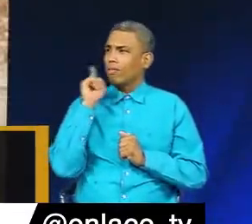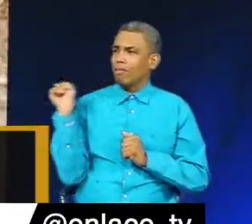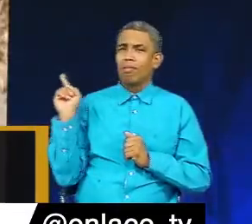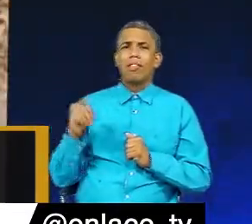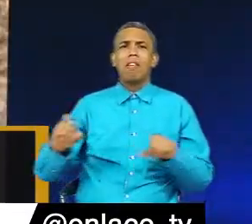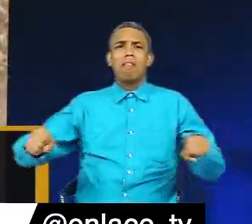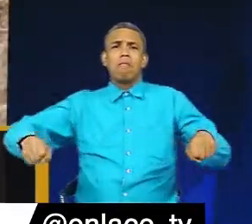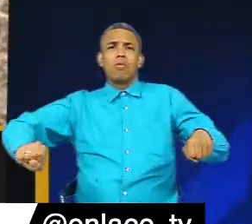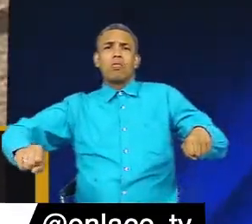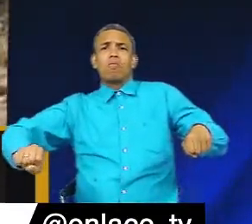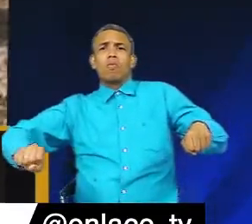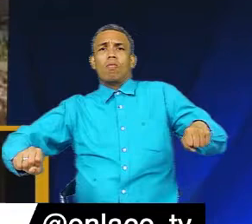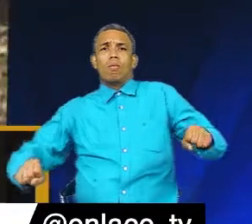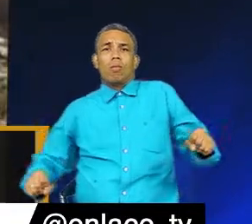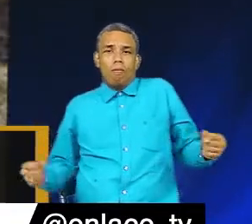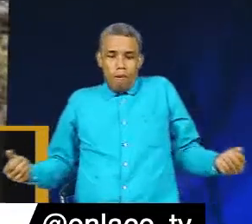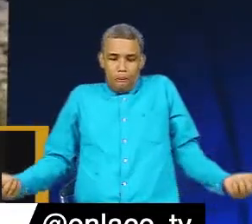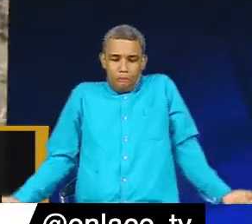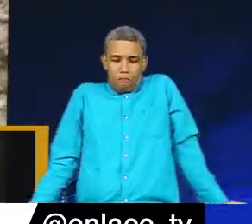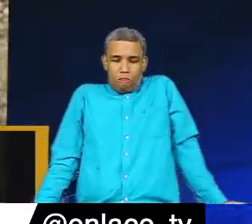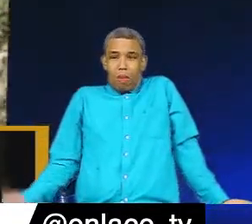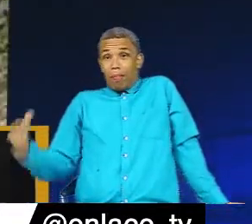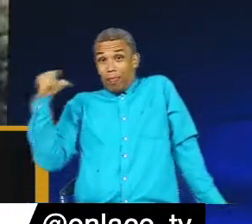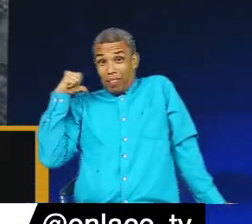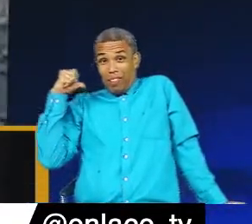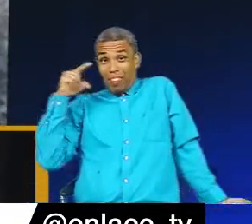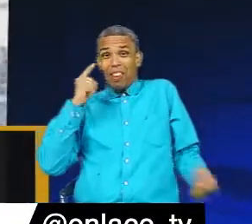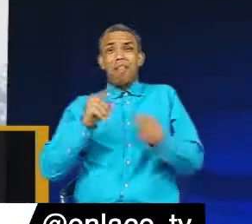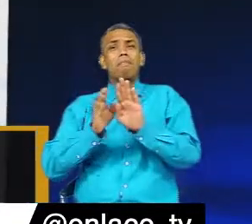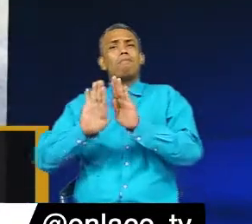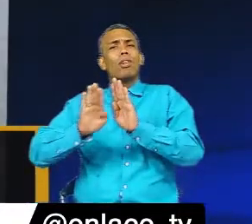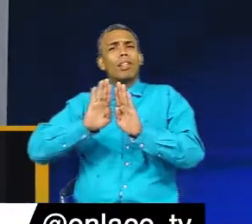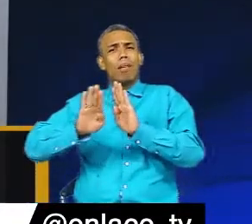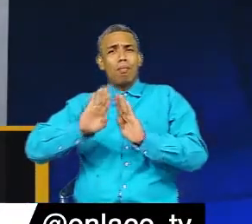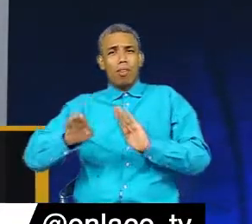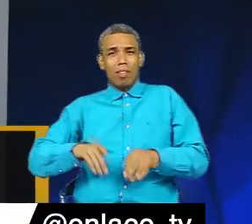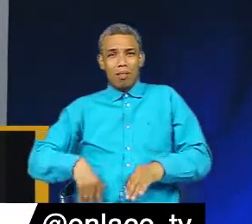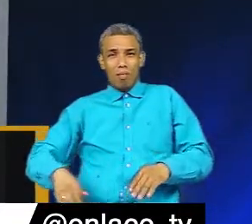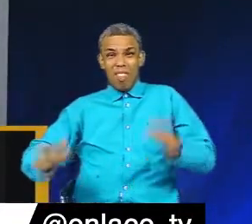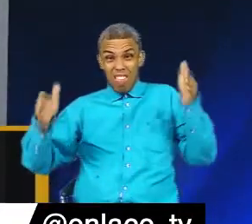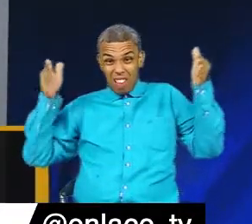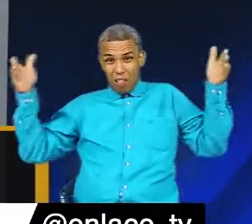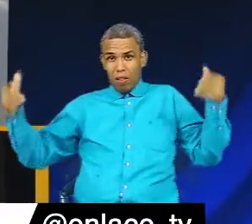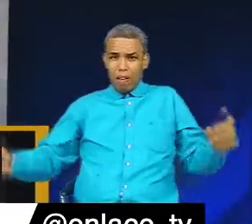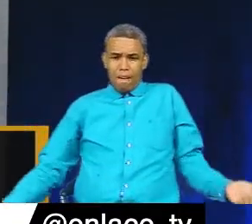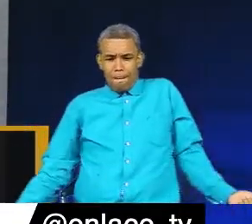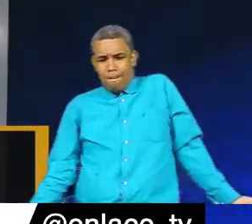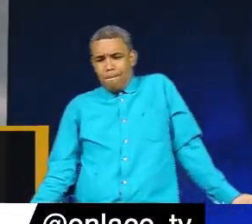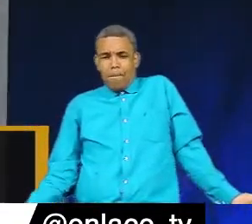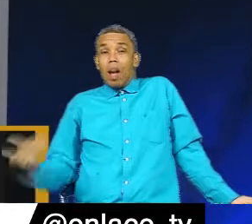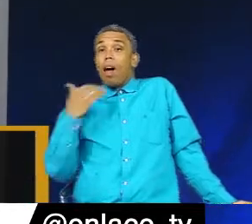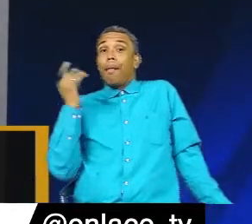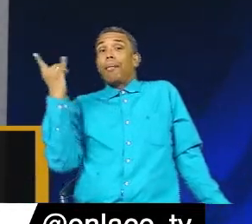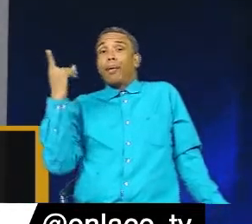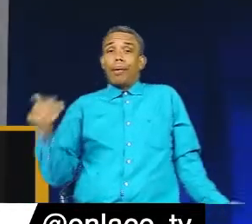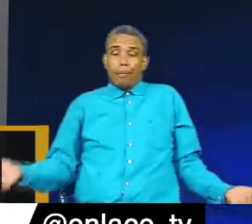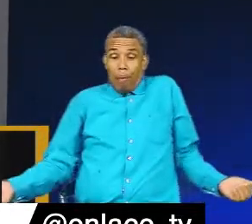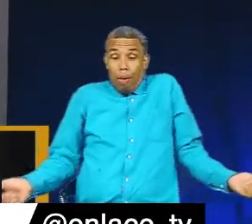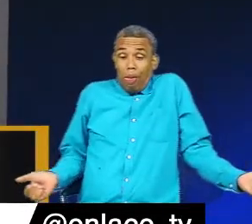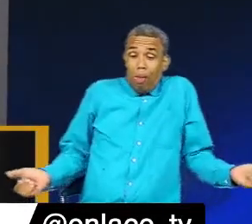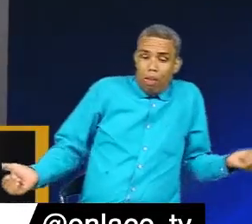moto transportando una puerta en el cual se ve que puede ocasionar algún accidente y en